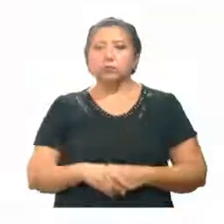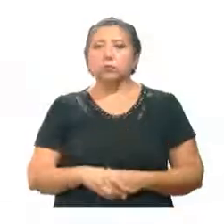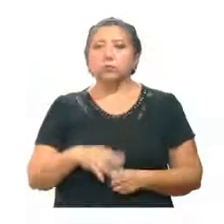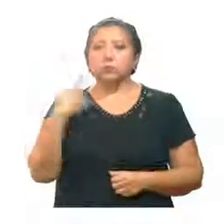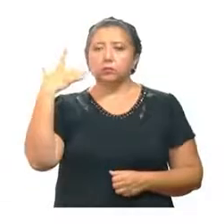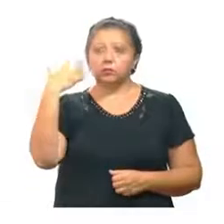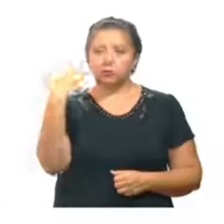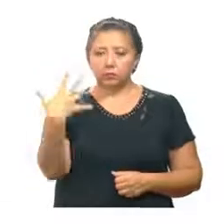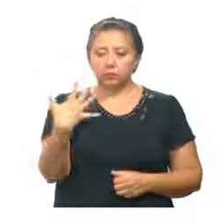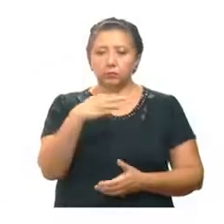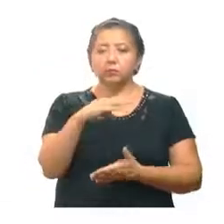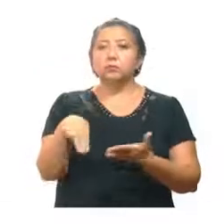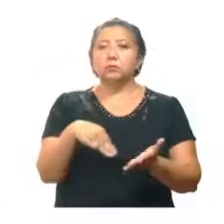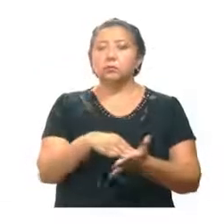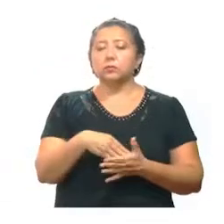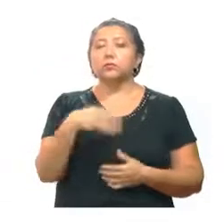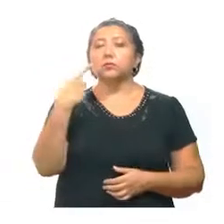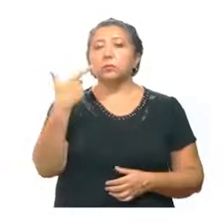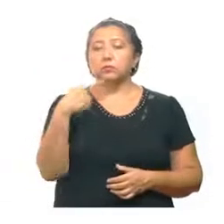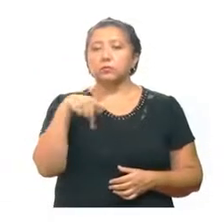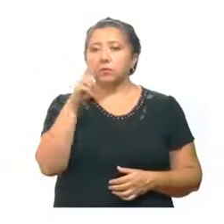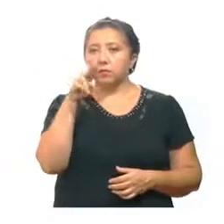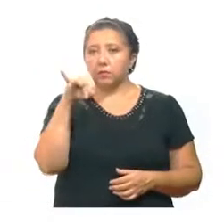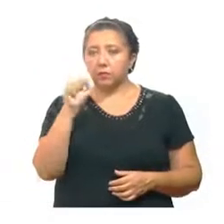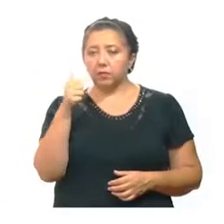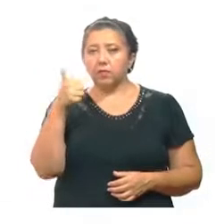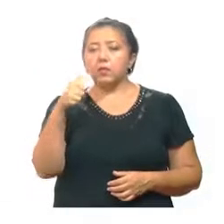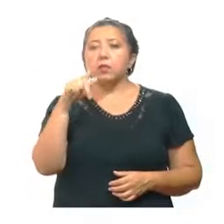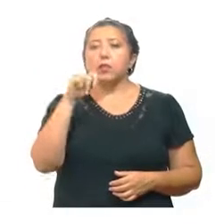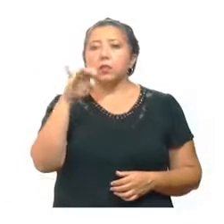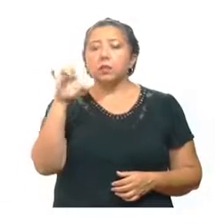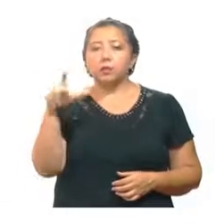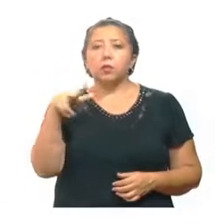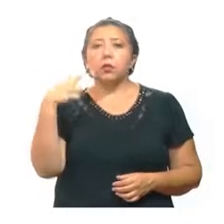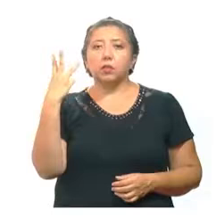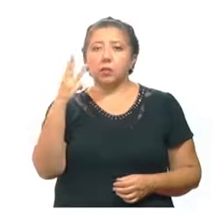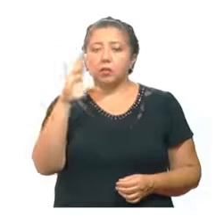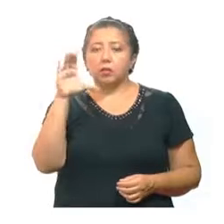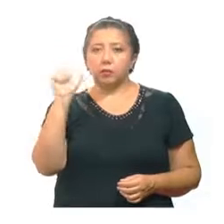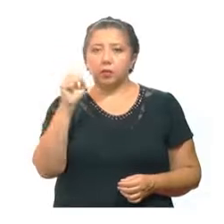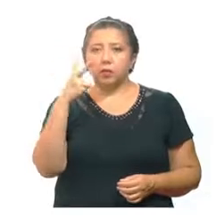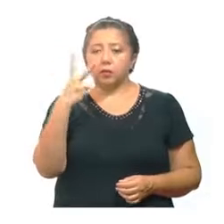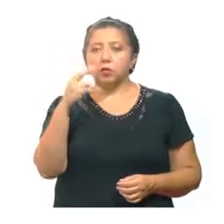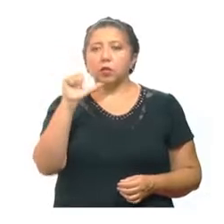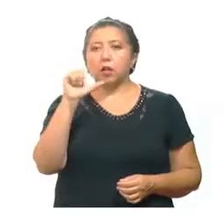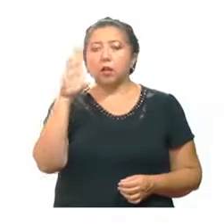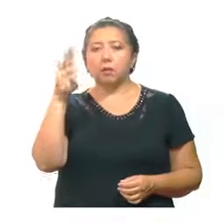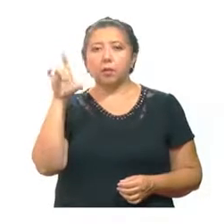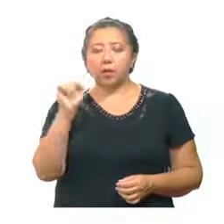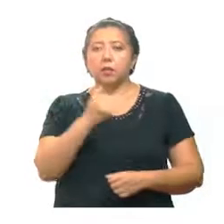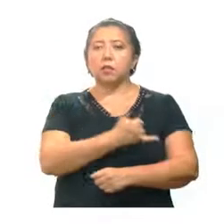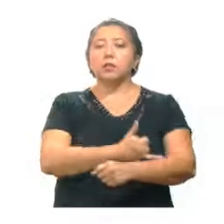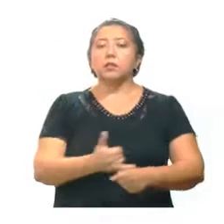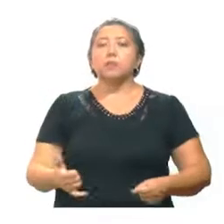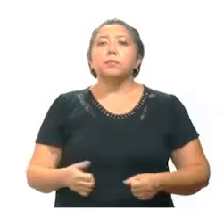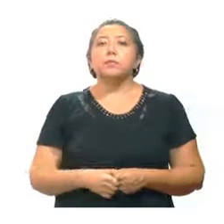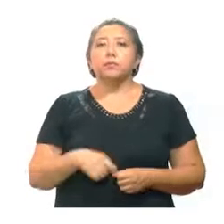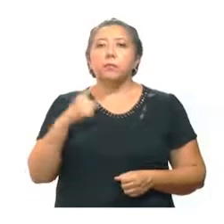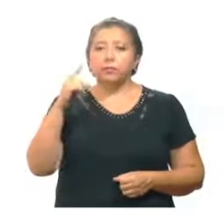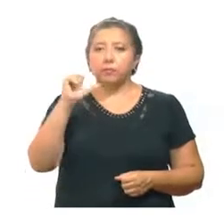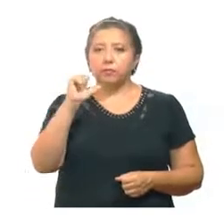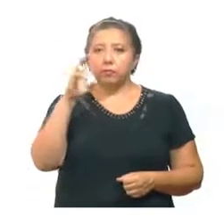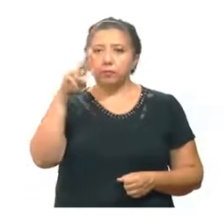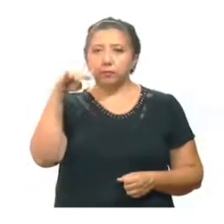coronavirus, 55 en Mérida, 7 en Canacín, 6 en Ticul, 3 en Baca, 2 en Abalá, Junucmá e Izamal, y